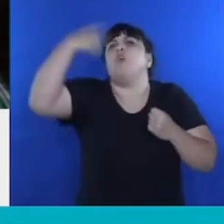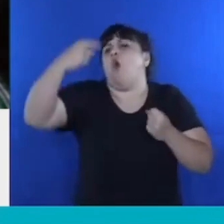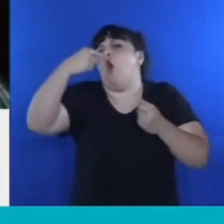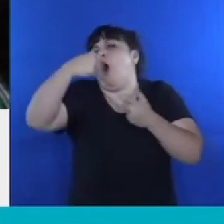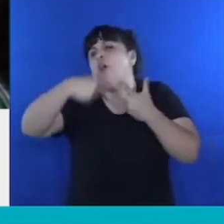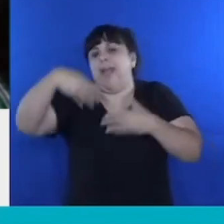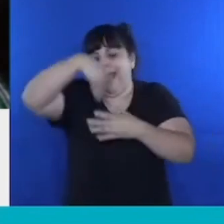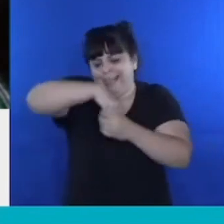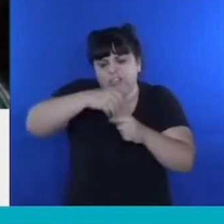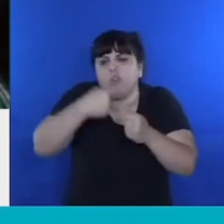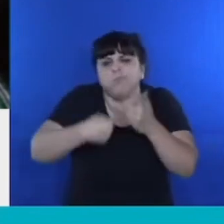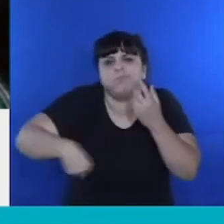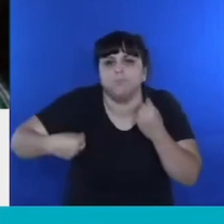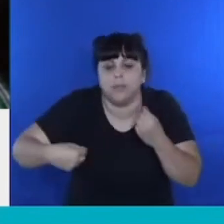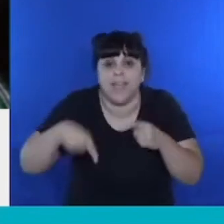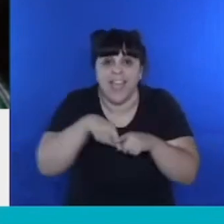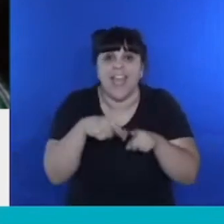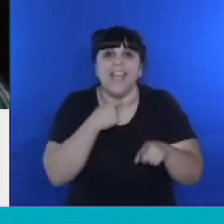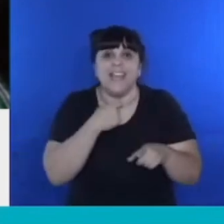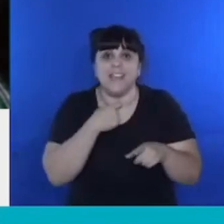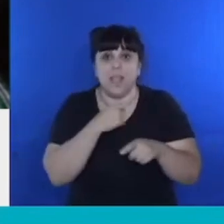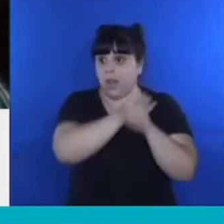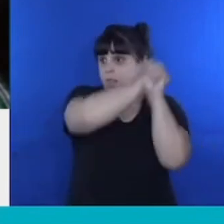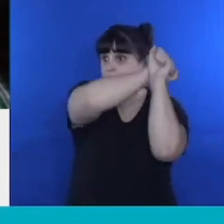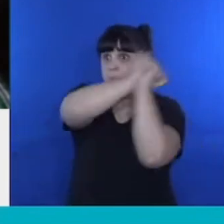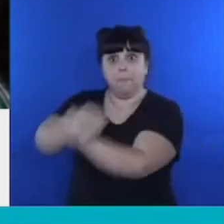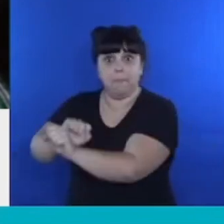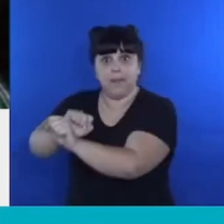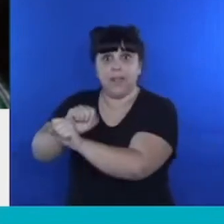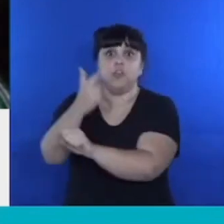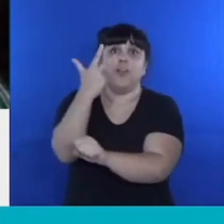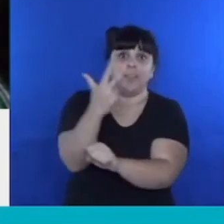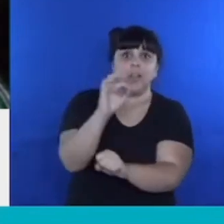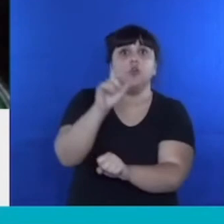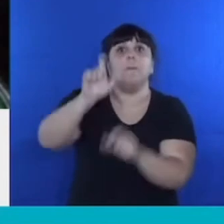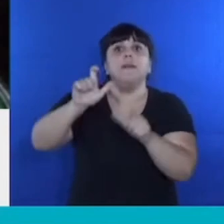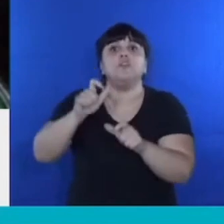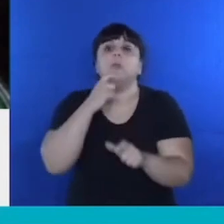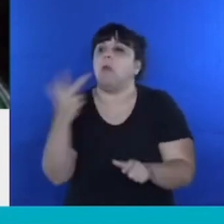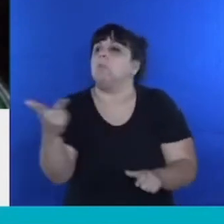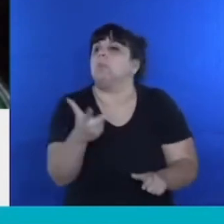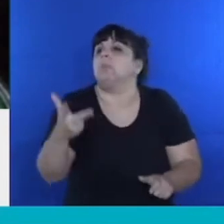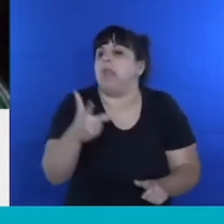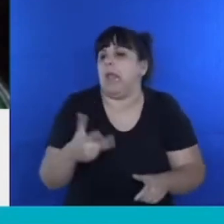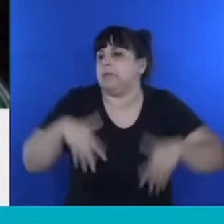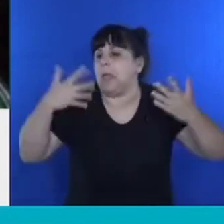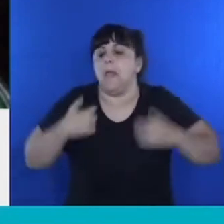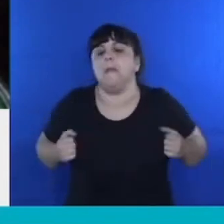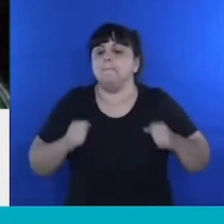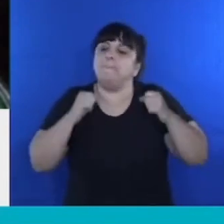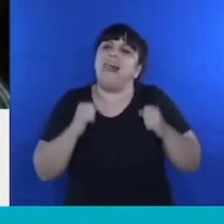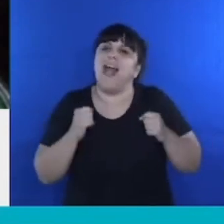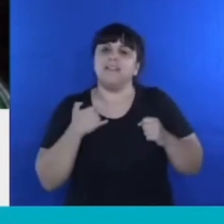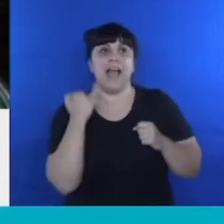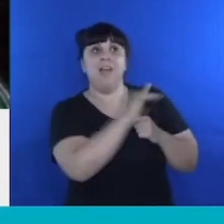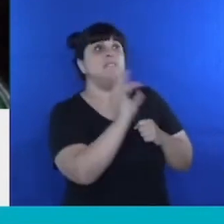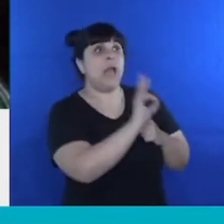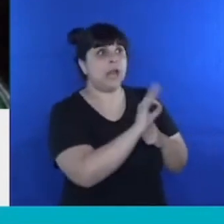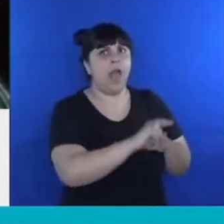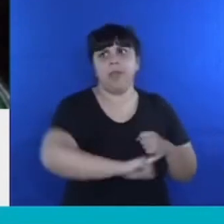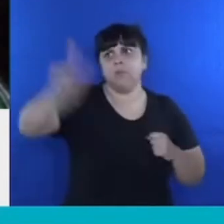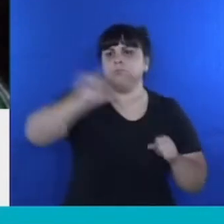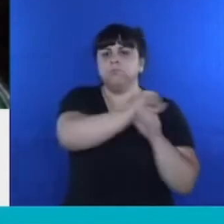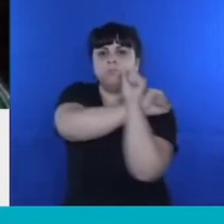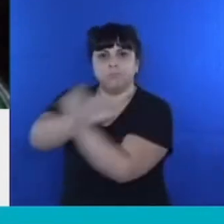otras cosas, pretende meter en cana a 3 o más personas que estén en una plaza sin previo aviso